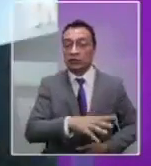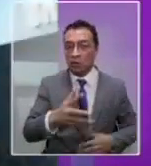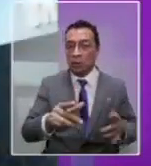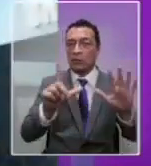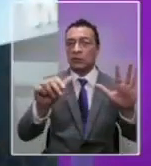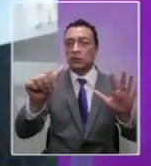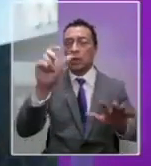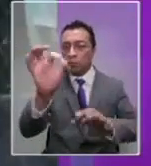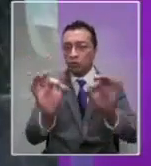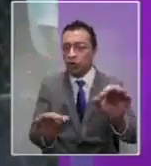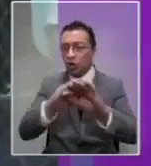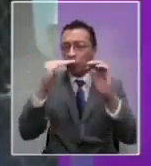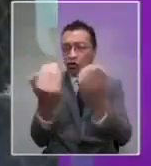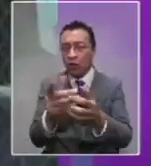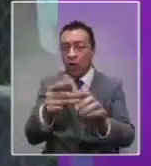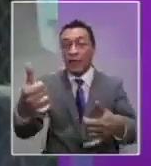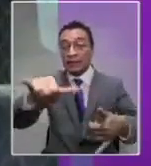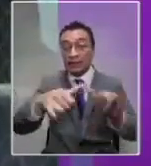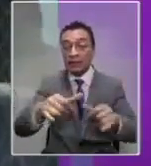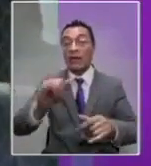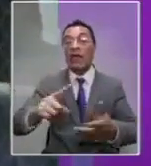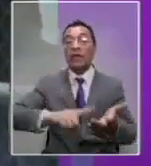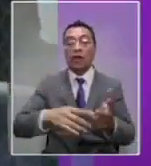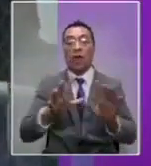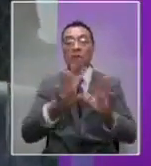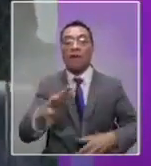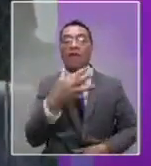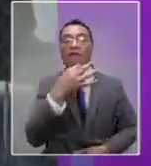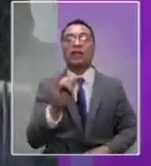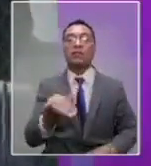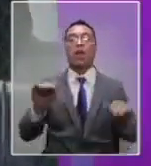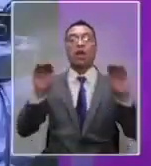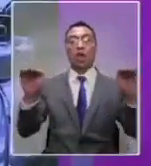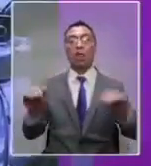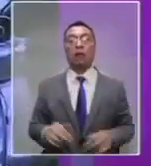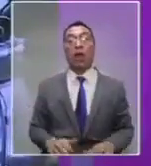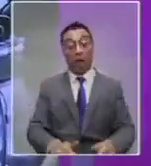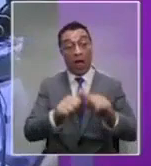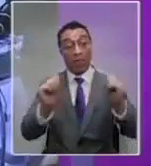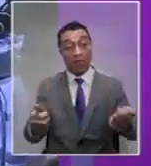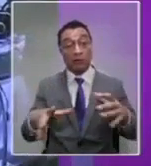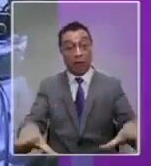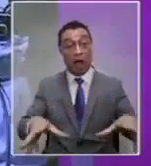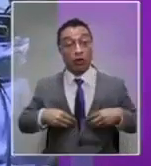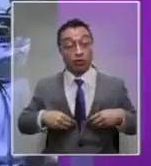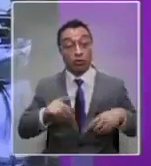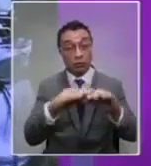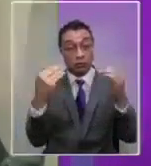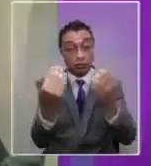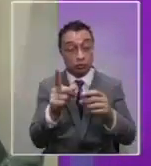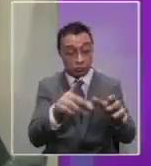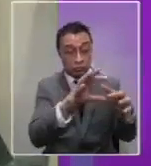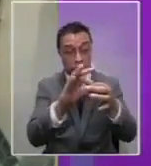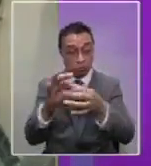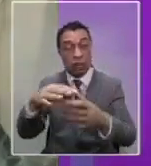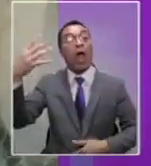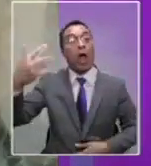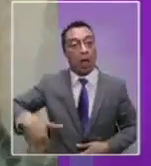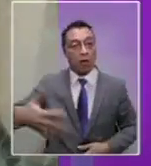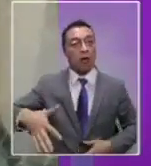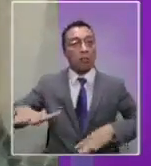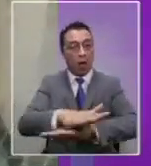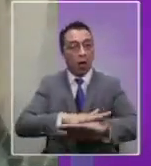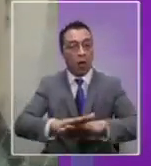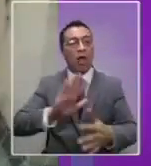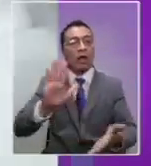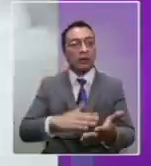chilenas entiende que la ciencia y la tecnología hacen nuestras vidas más fáciles y cómodas, además de asumir que sus alcances son relevantes para